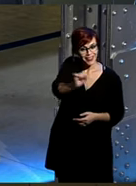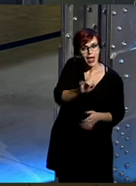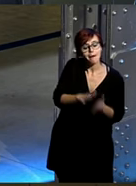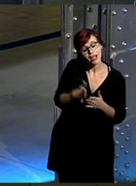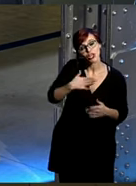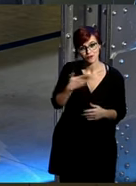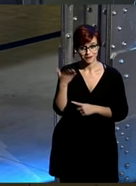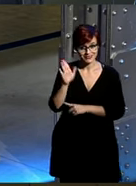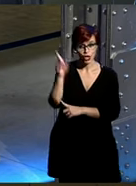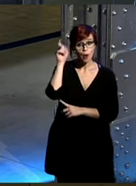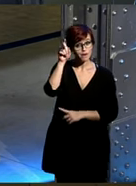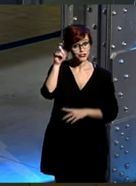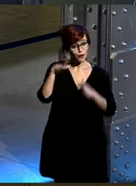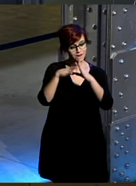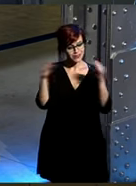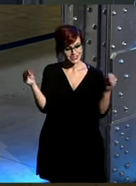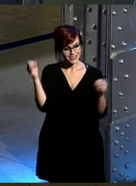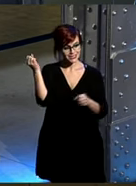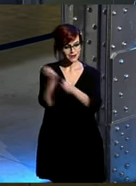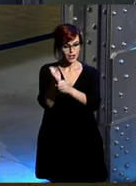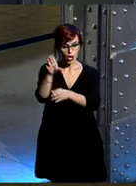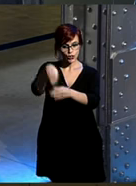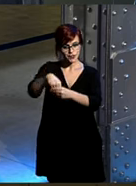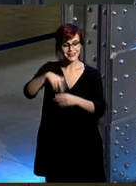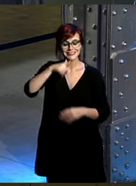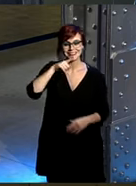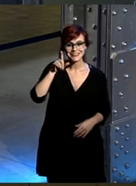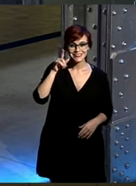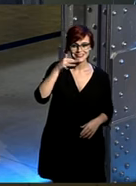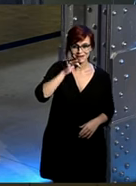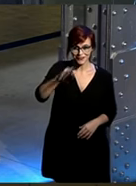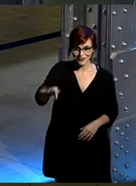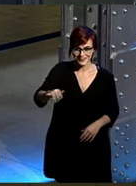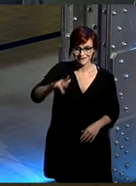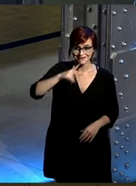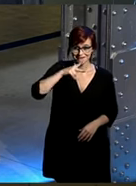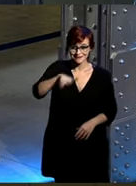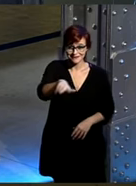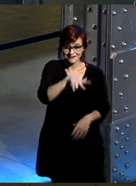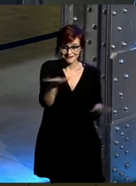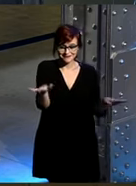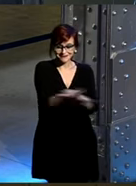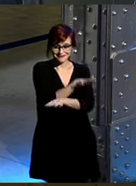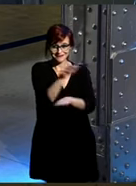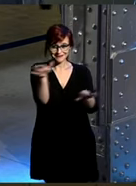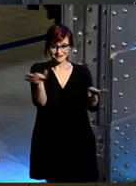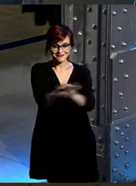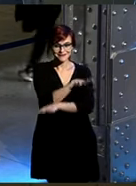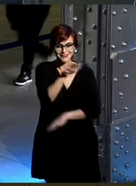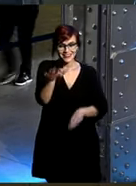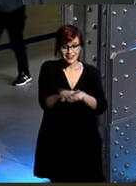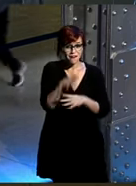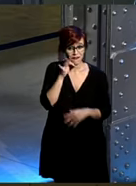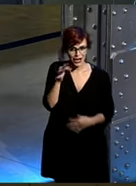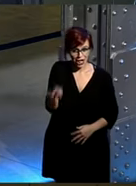soy profesora en la Universidad de Español, lengua extranjera. Hispánicas. Por lo de la filología,